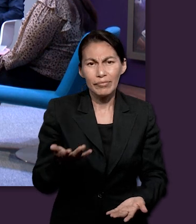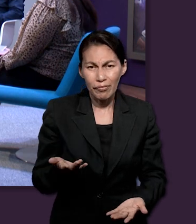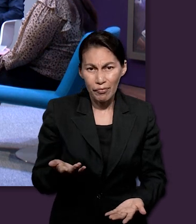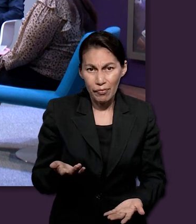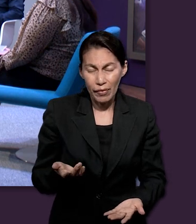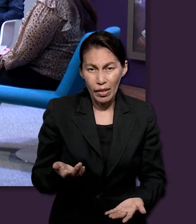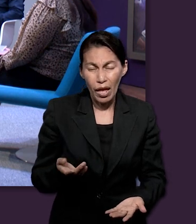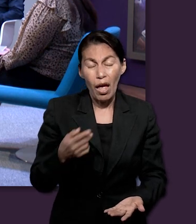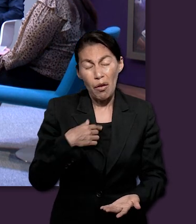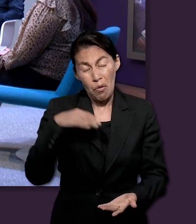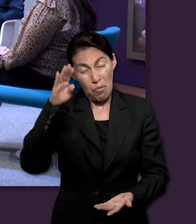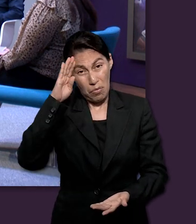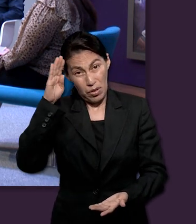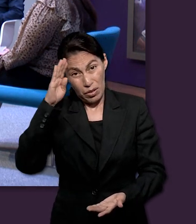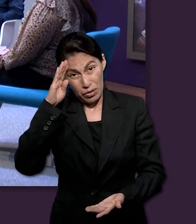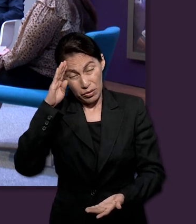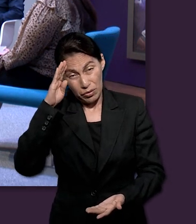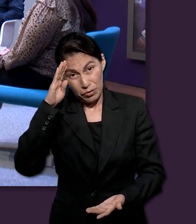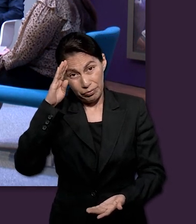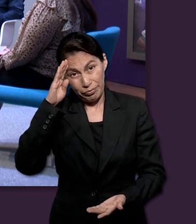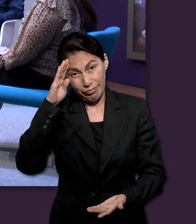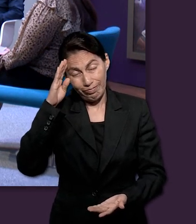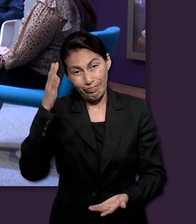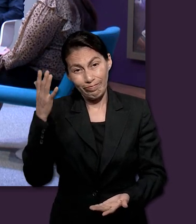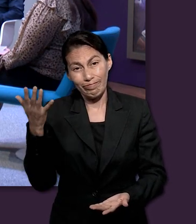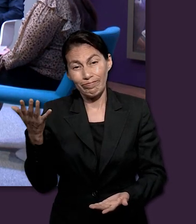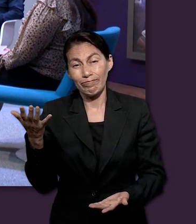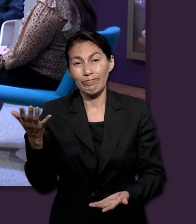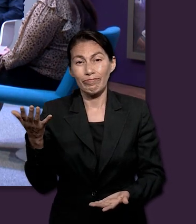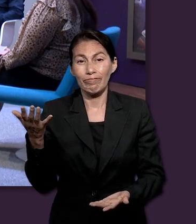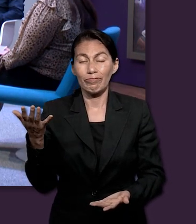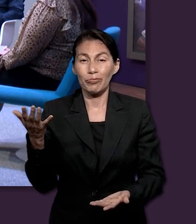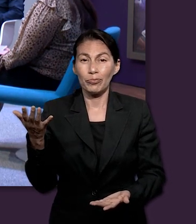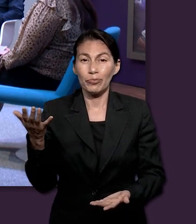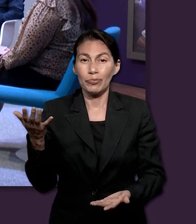refiere al auténtico ejercicio